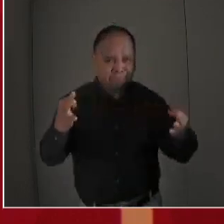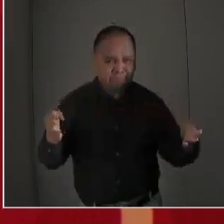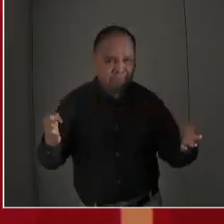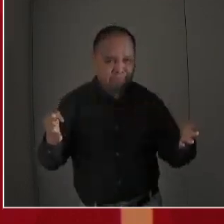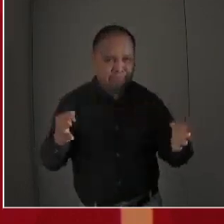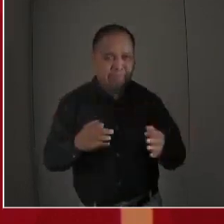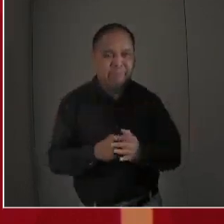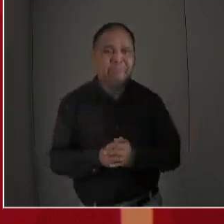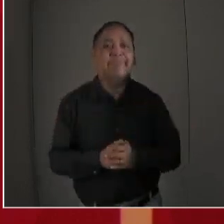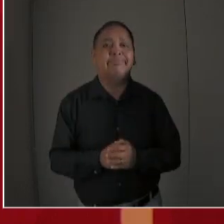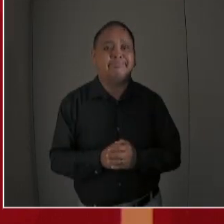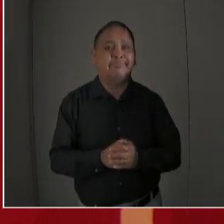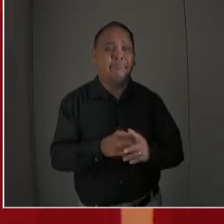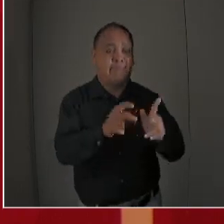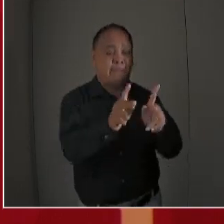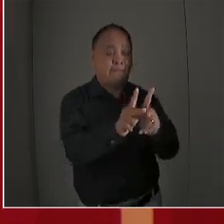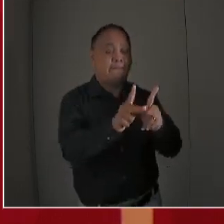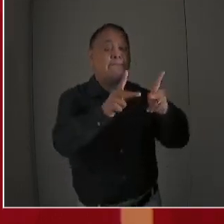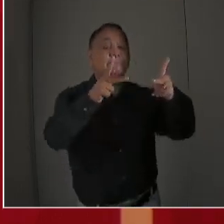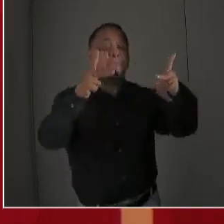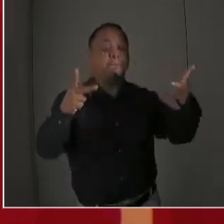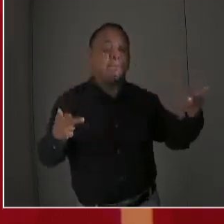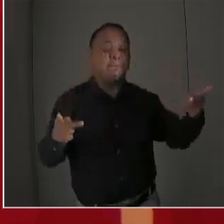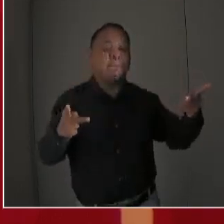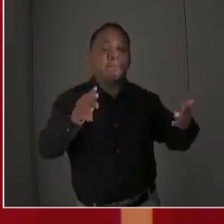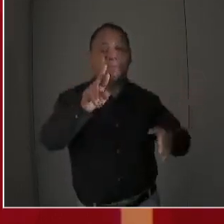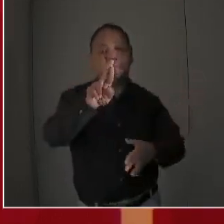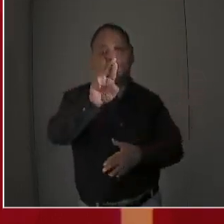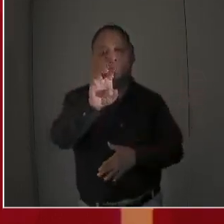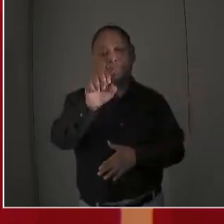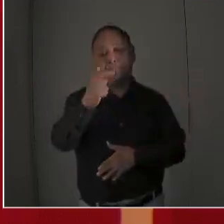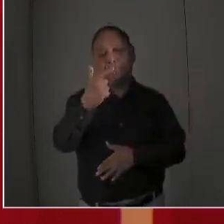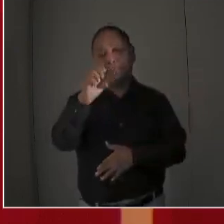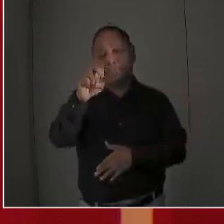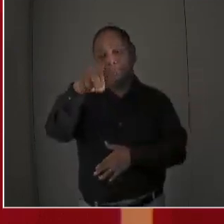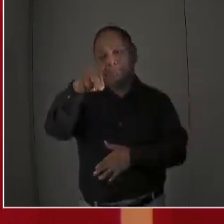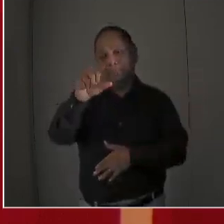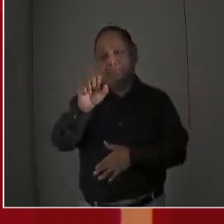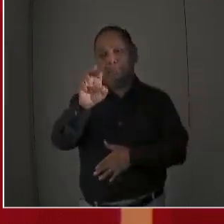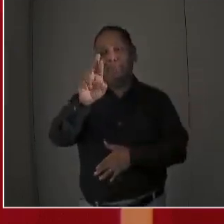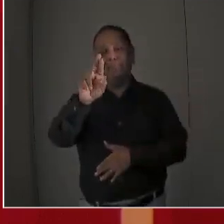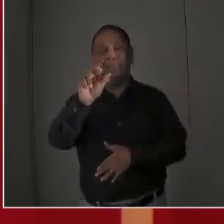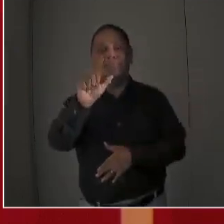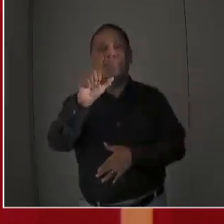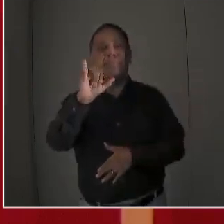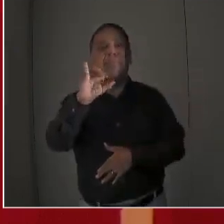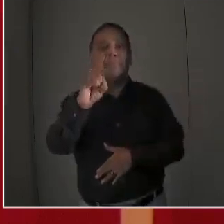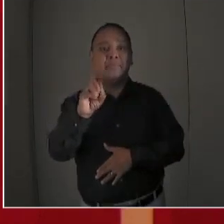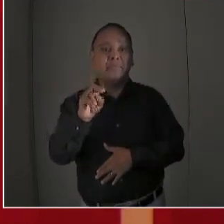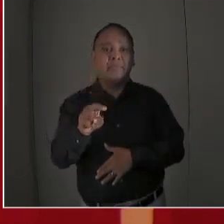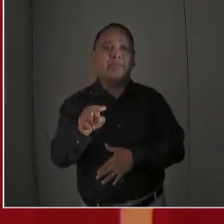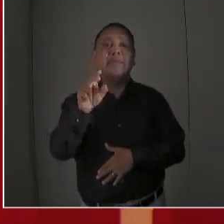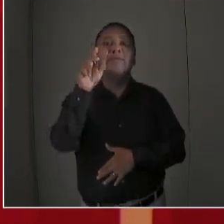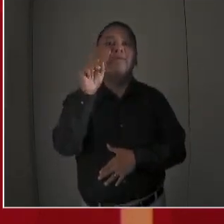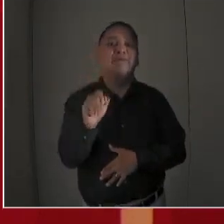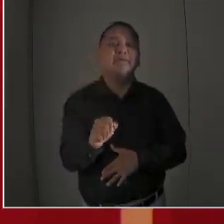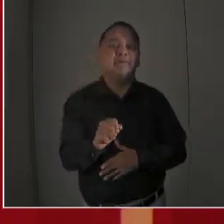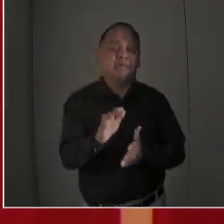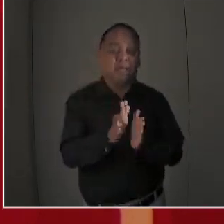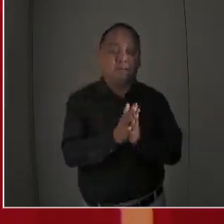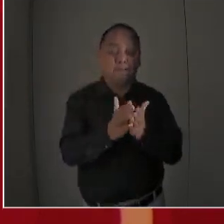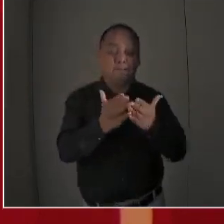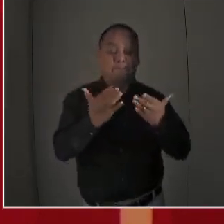el periódico Regeneración. Así es, ese instrumento que nos